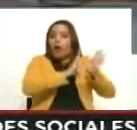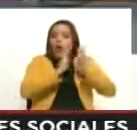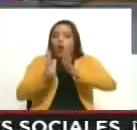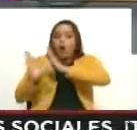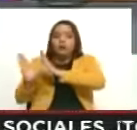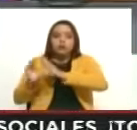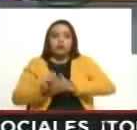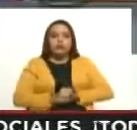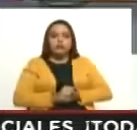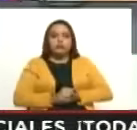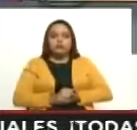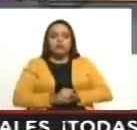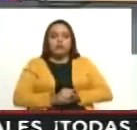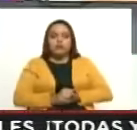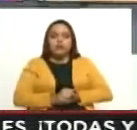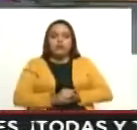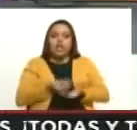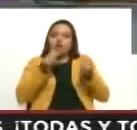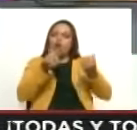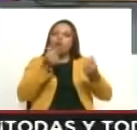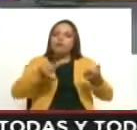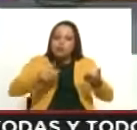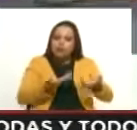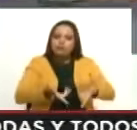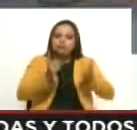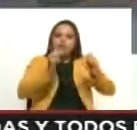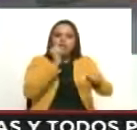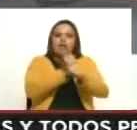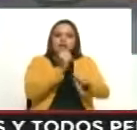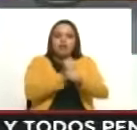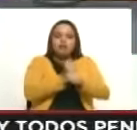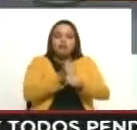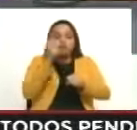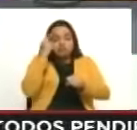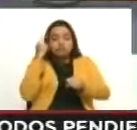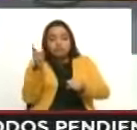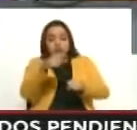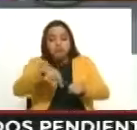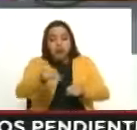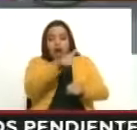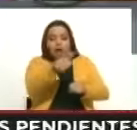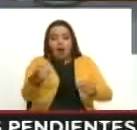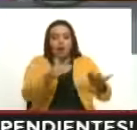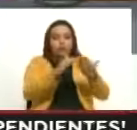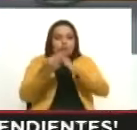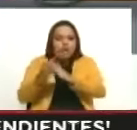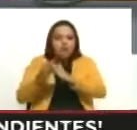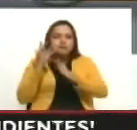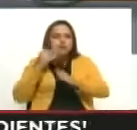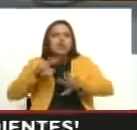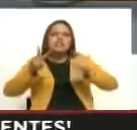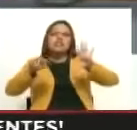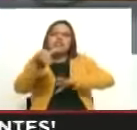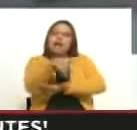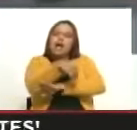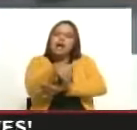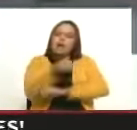mínima de funcionamiento. Ustedes saben que cada comunidad tiene en promedio 7 calles o 6